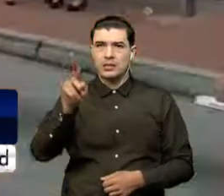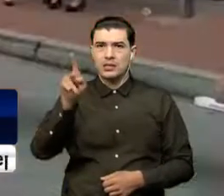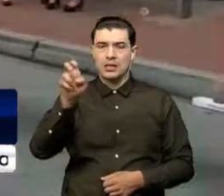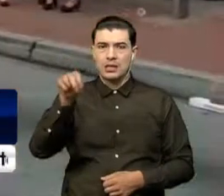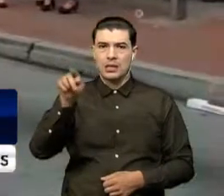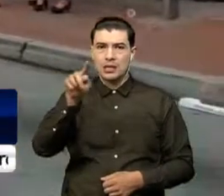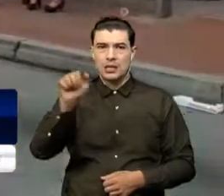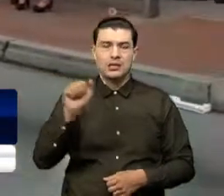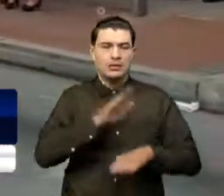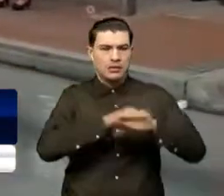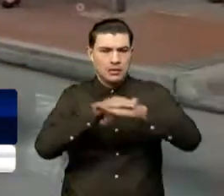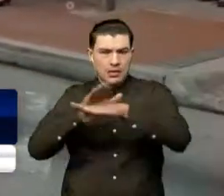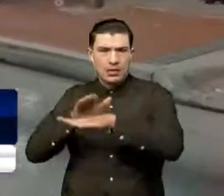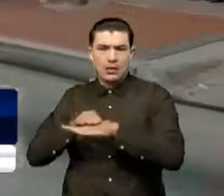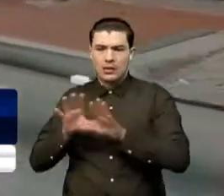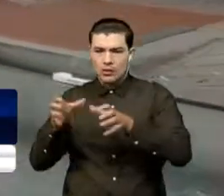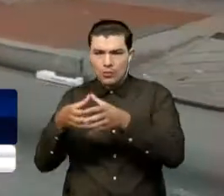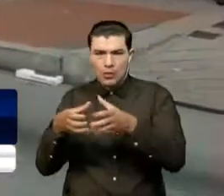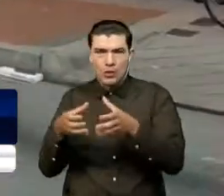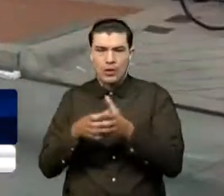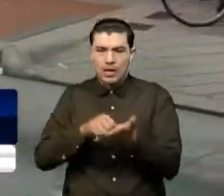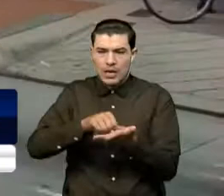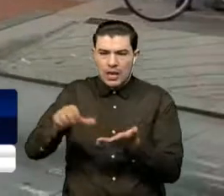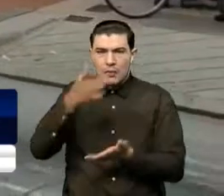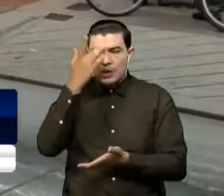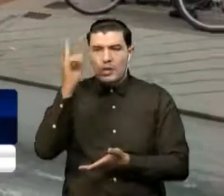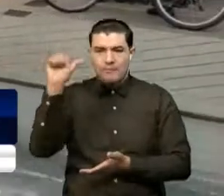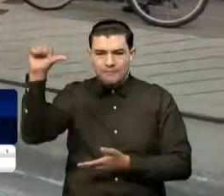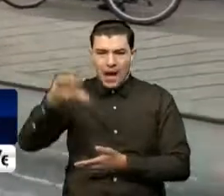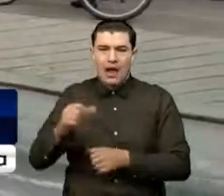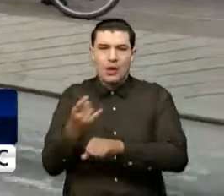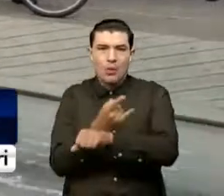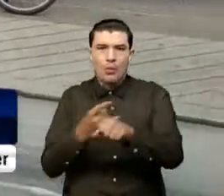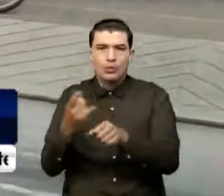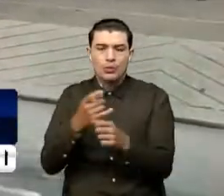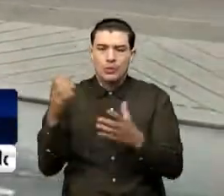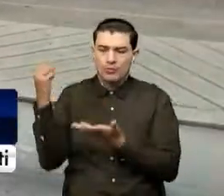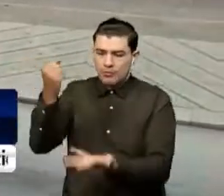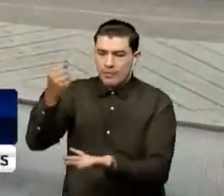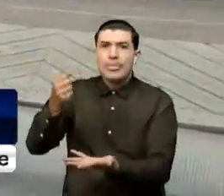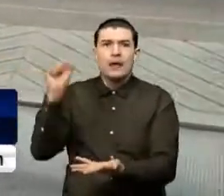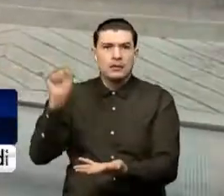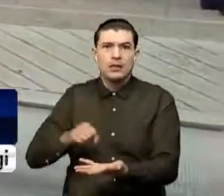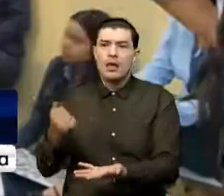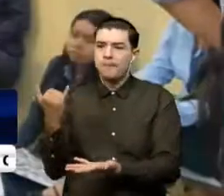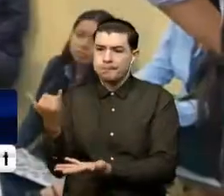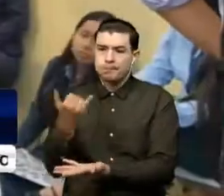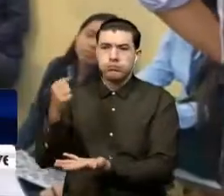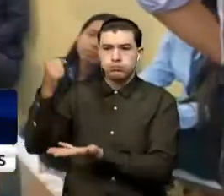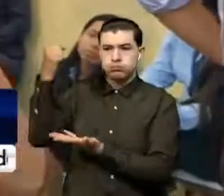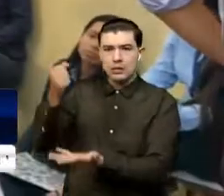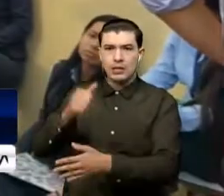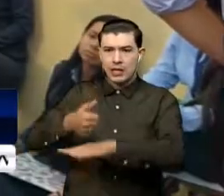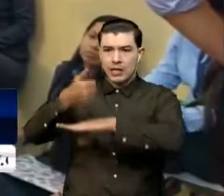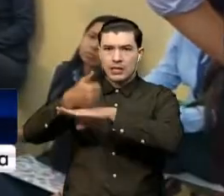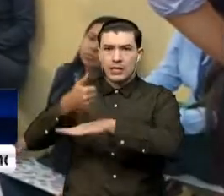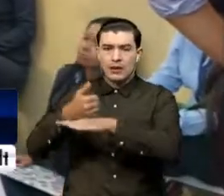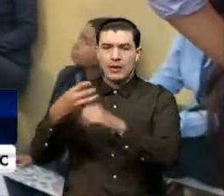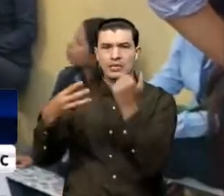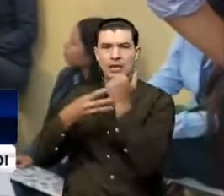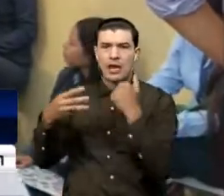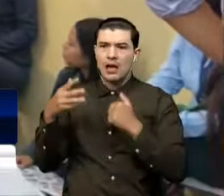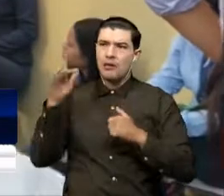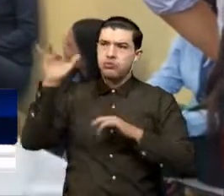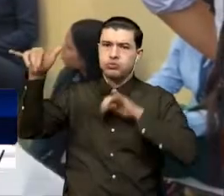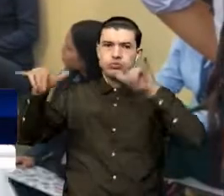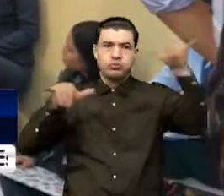integrantes de la comisión del gasto según él por mal uso de los recursos hay plata para que los directivos de escena estén viajando por todo el mundo